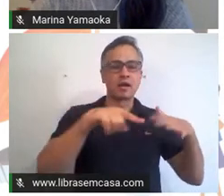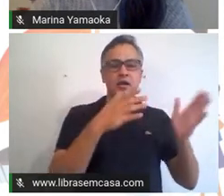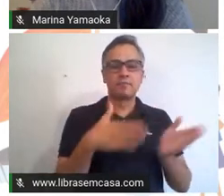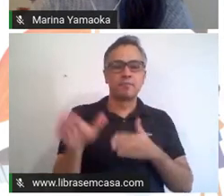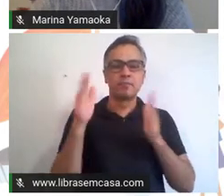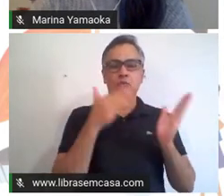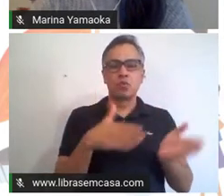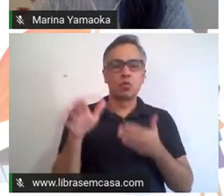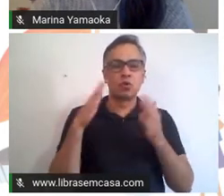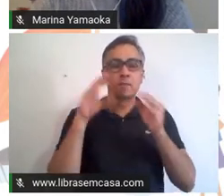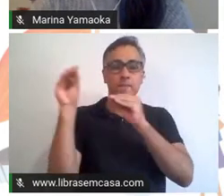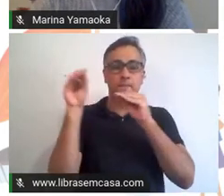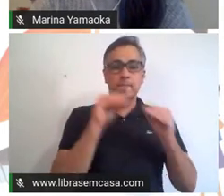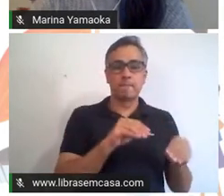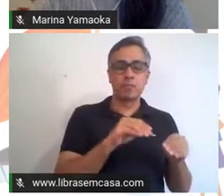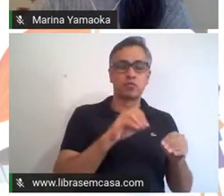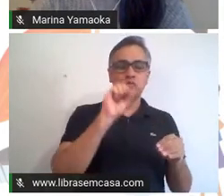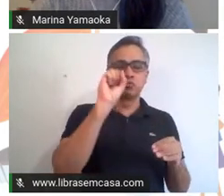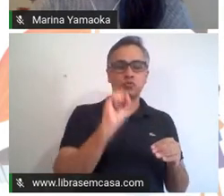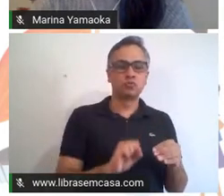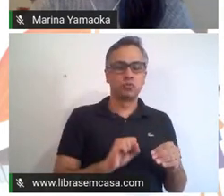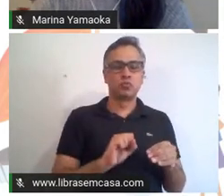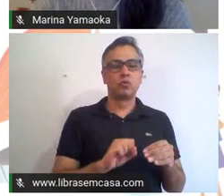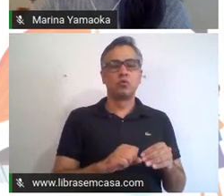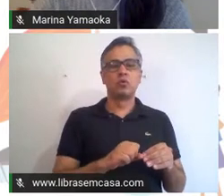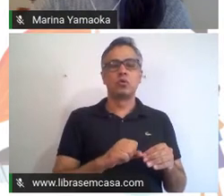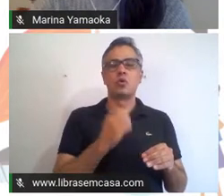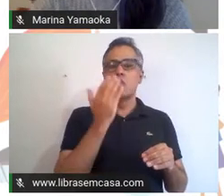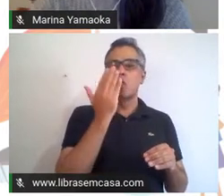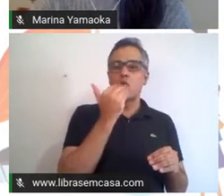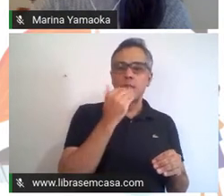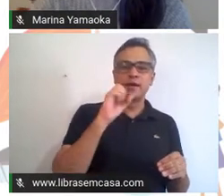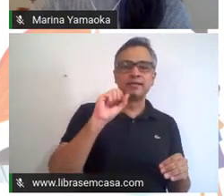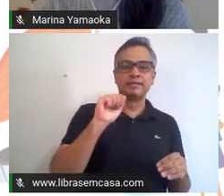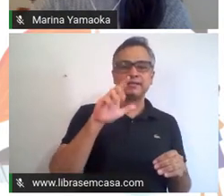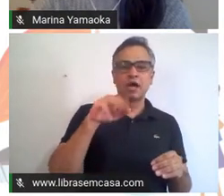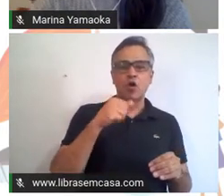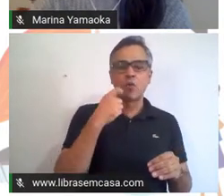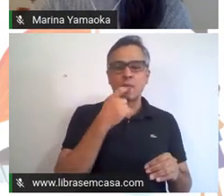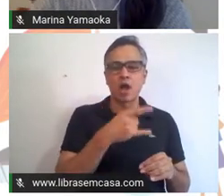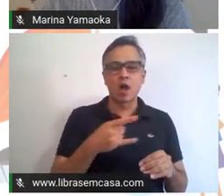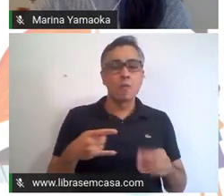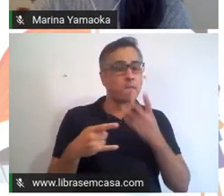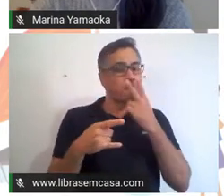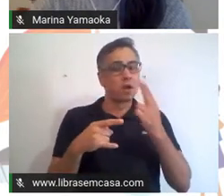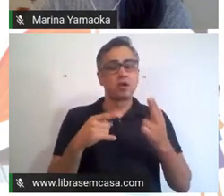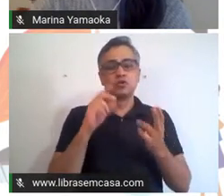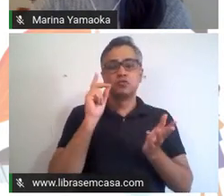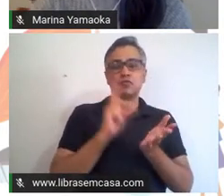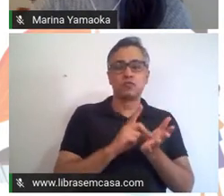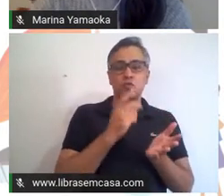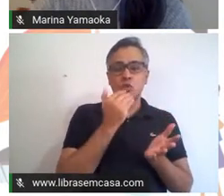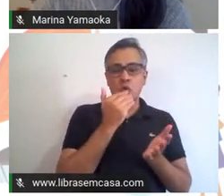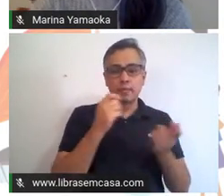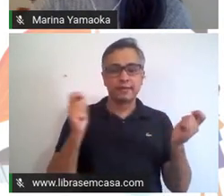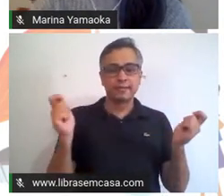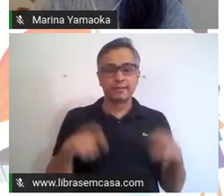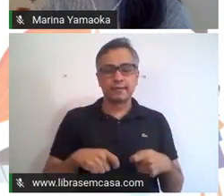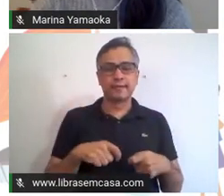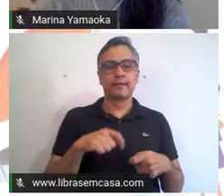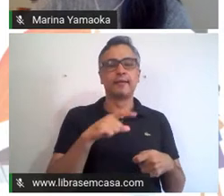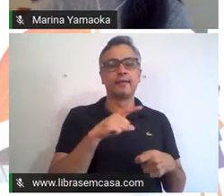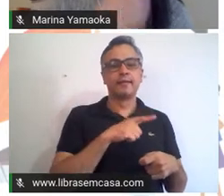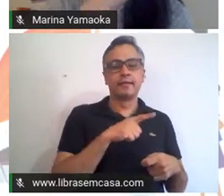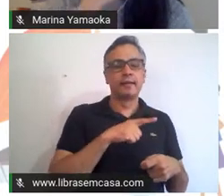mudaron al sur y nosotros acá estamos comiendo salmón como si eso fuera un alimento posible, mientras se está destruyendo todo. Son